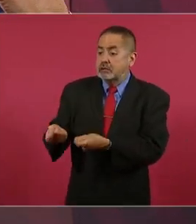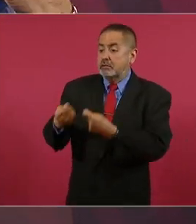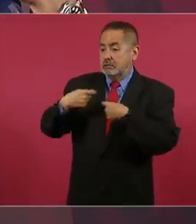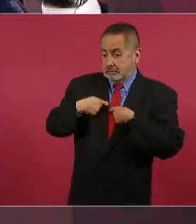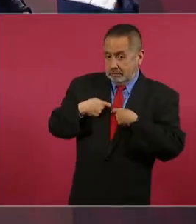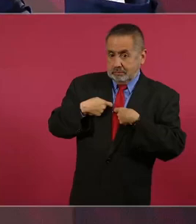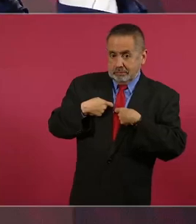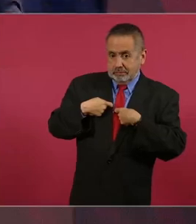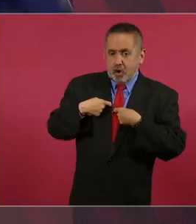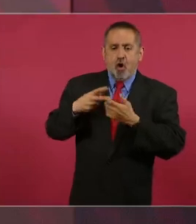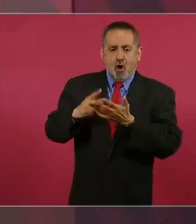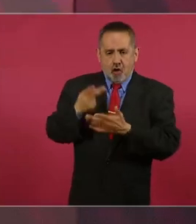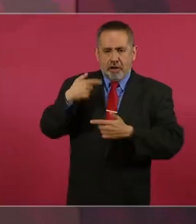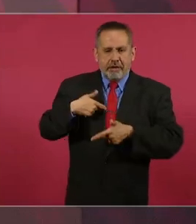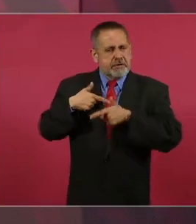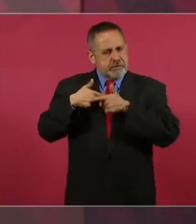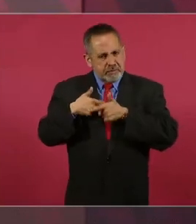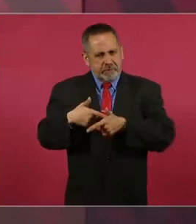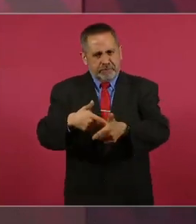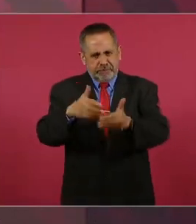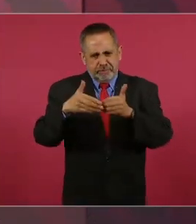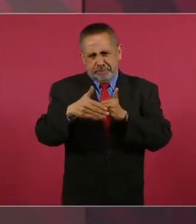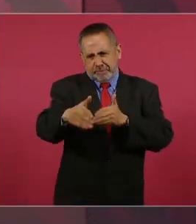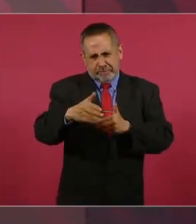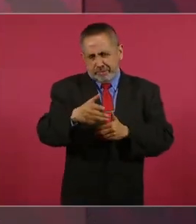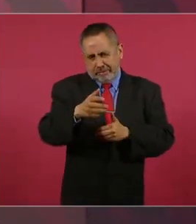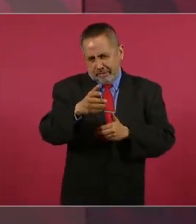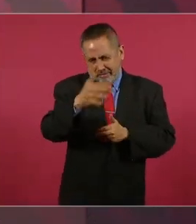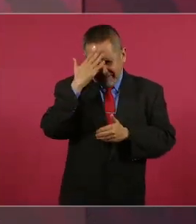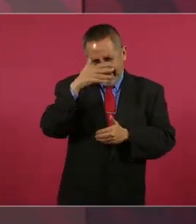regresar y así iba a quedar, como se quedó.